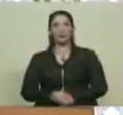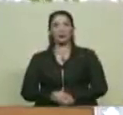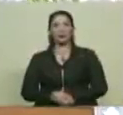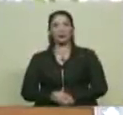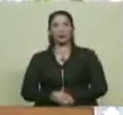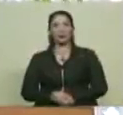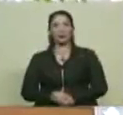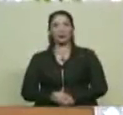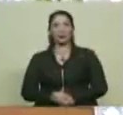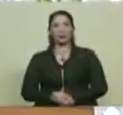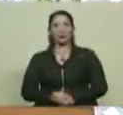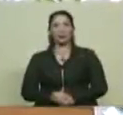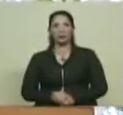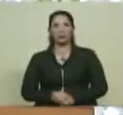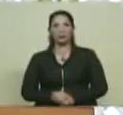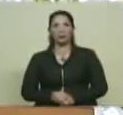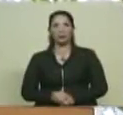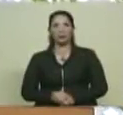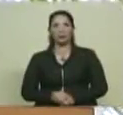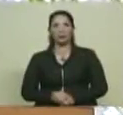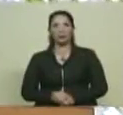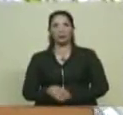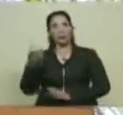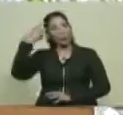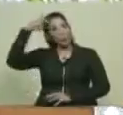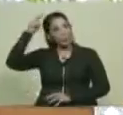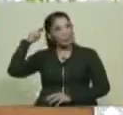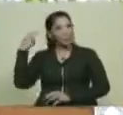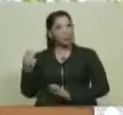Queridos, excelentísimos embajadores y cuerpos